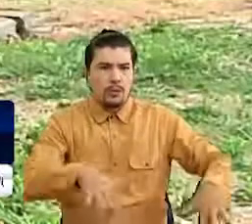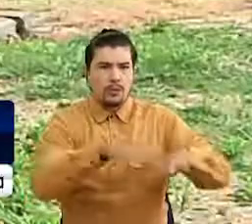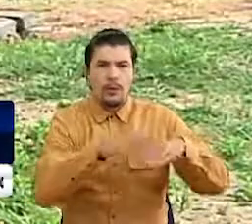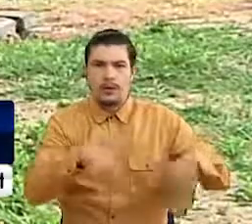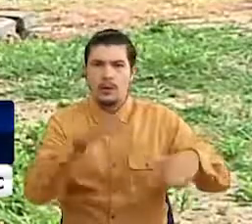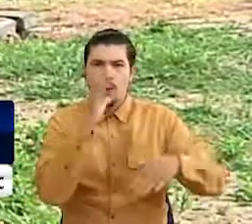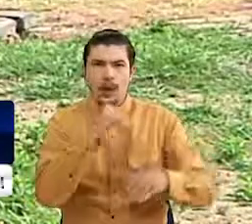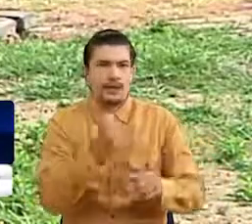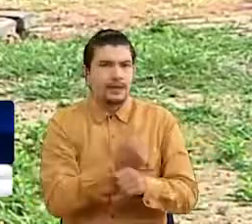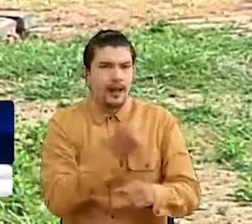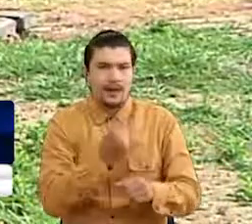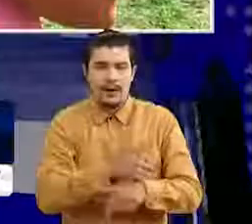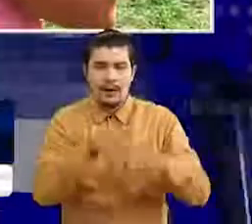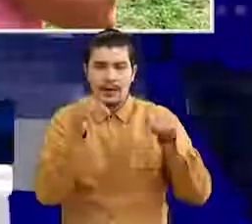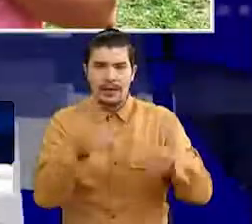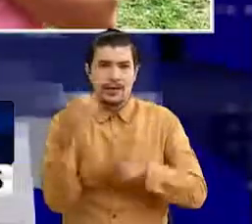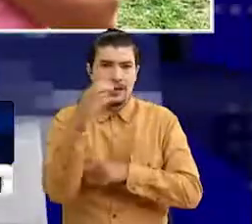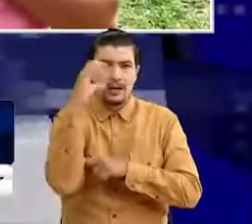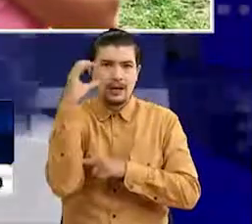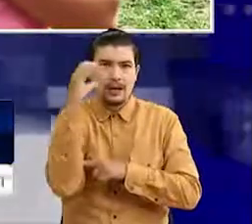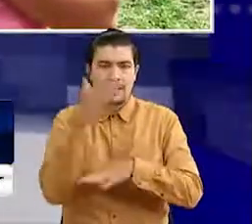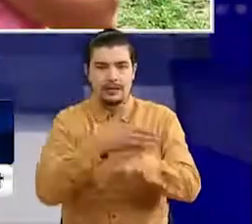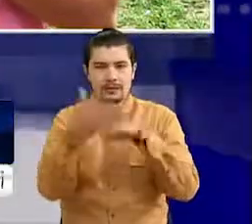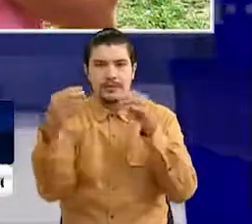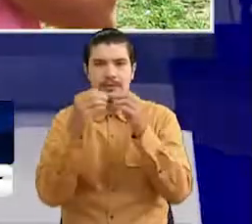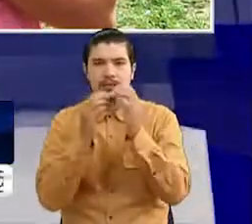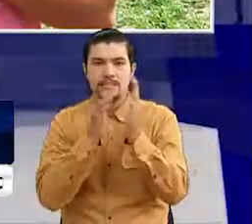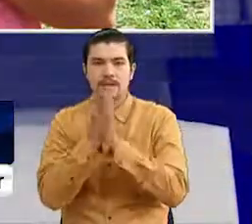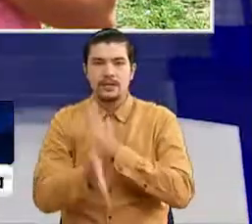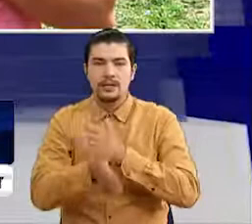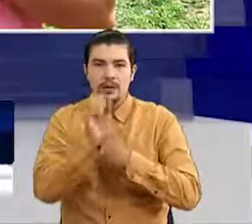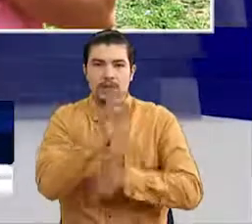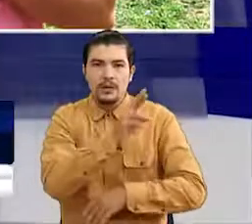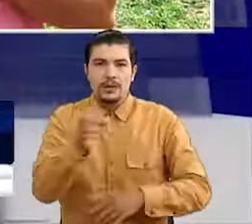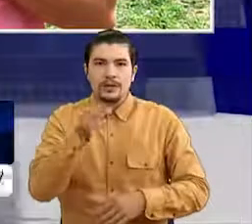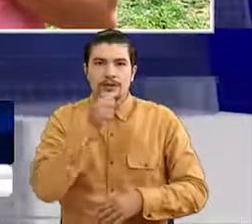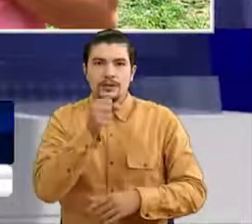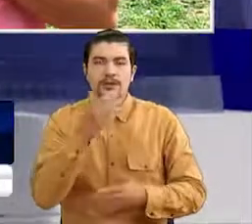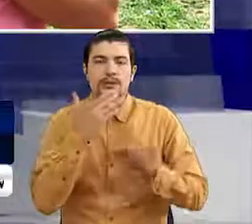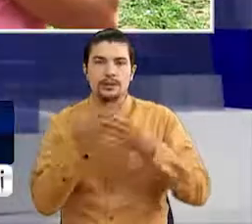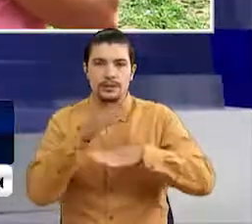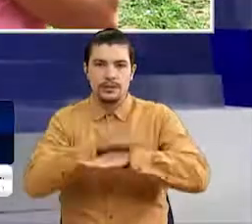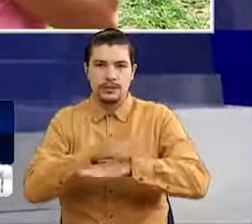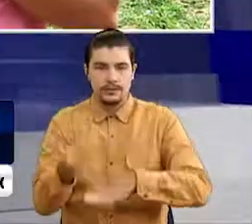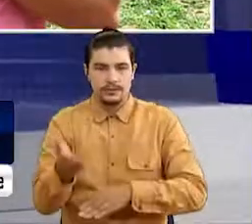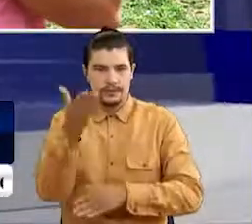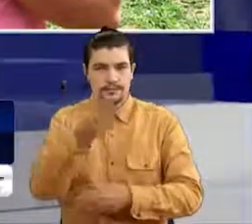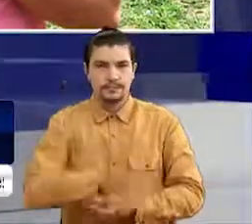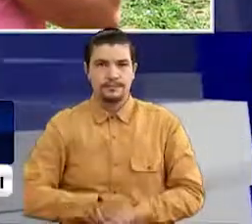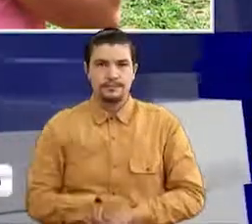e informalidad del país. Compañeros y televidentes, hasta aquí toda la información. Con la cámara de Juan Carlos Báez